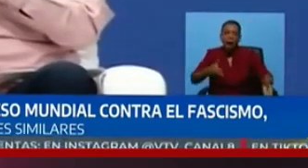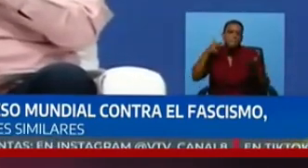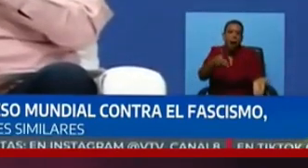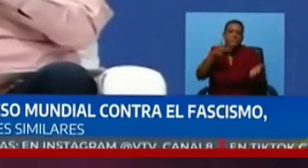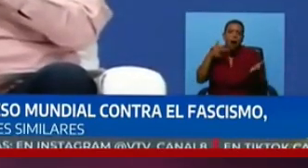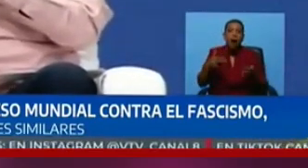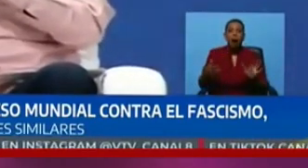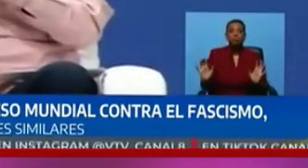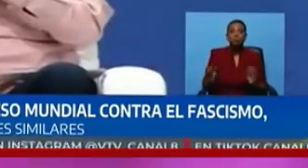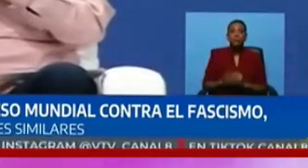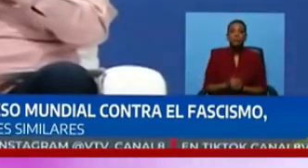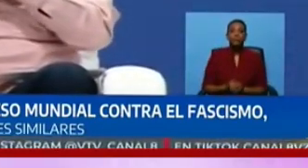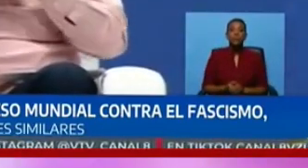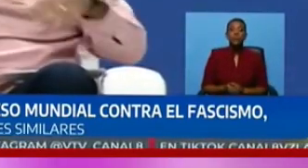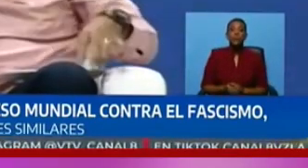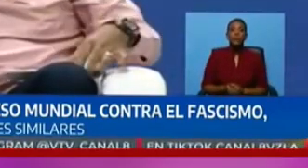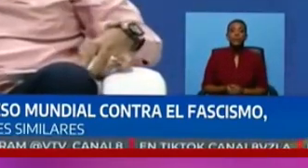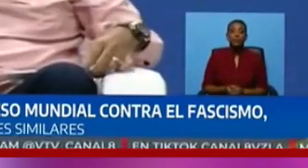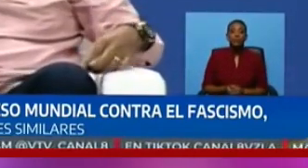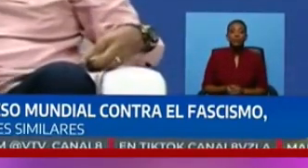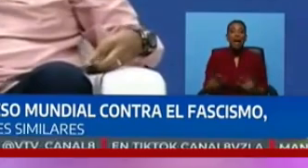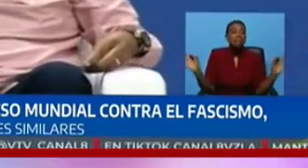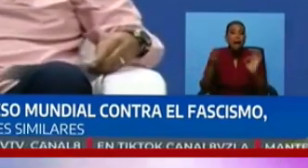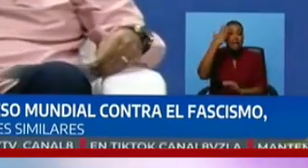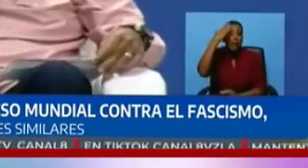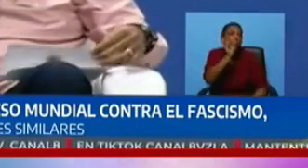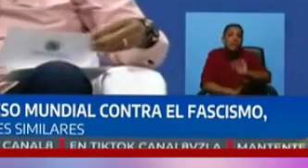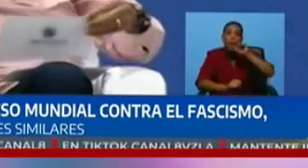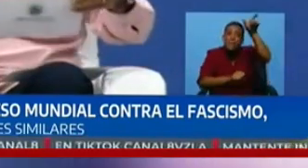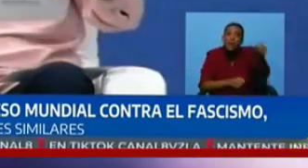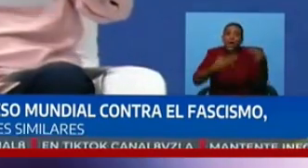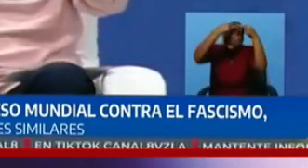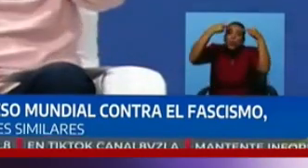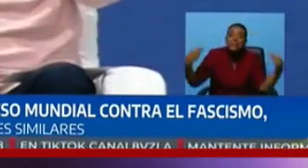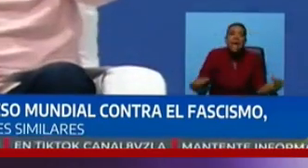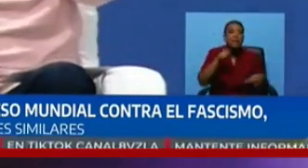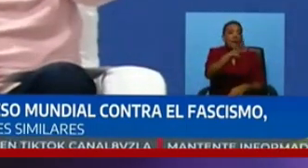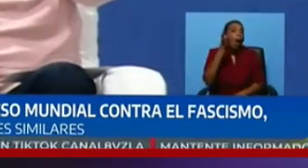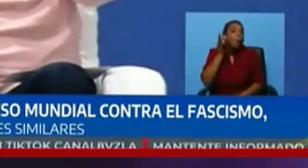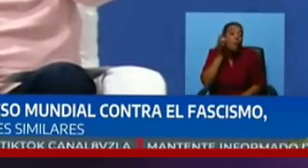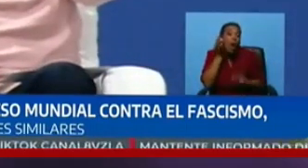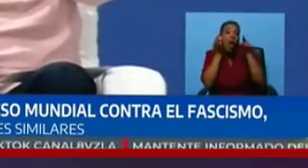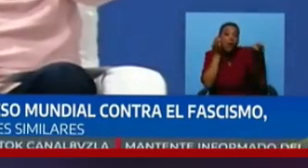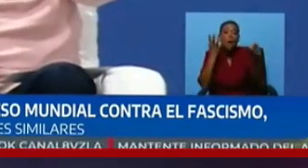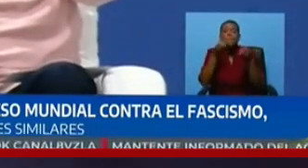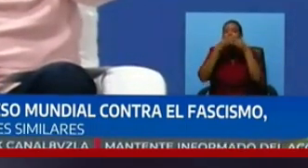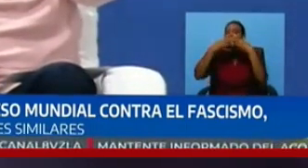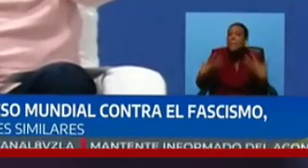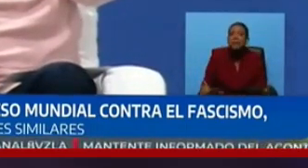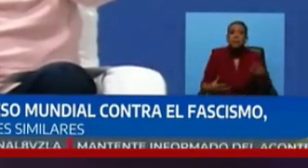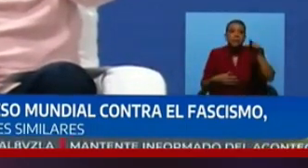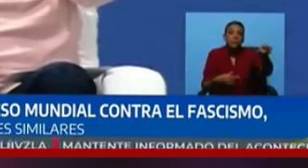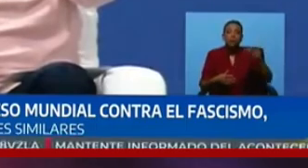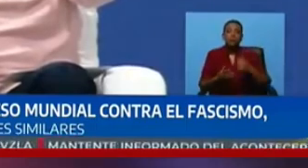las universidades, los estudiantes universitarios en Estados Unidos y en distintas ciudades de Europa